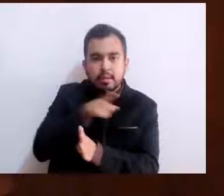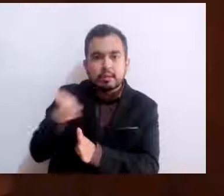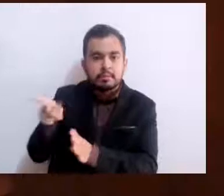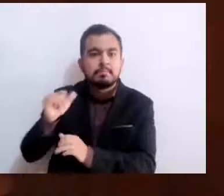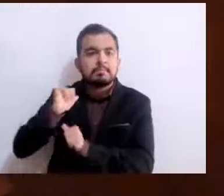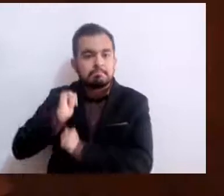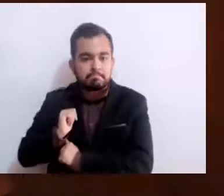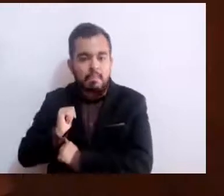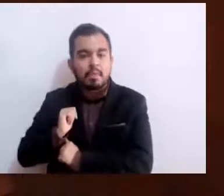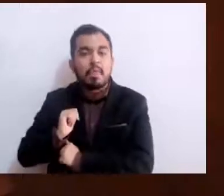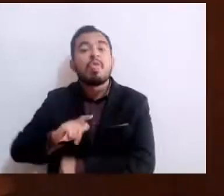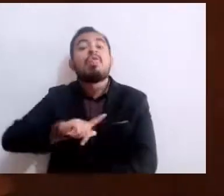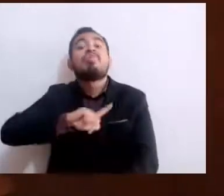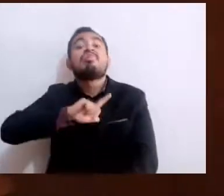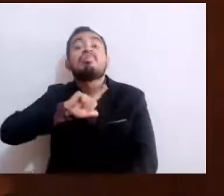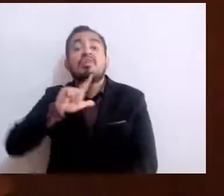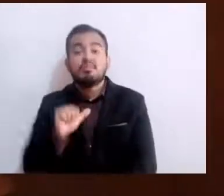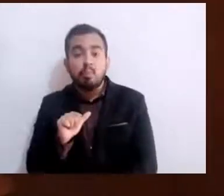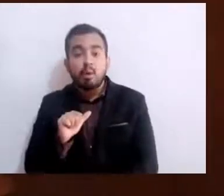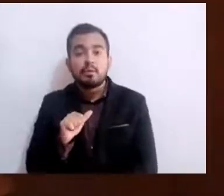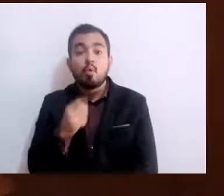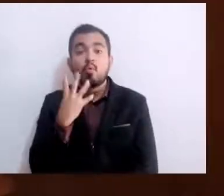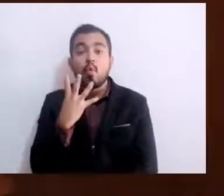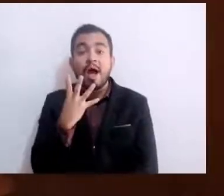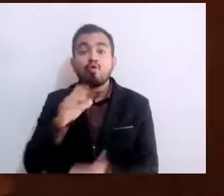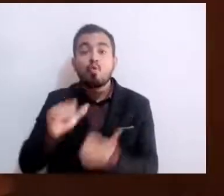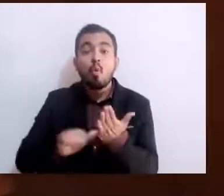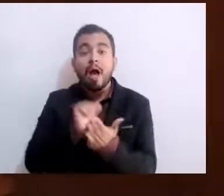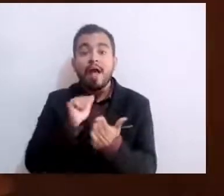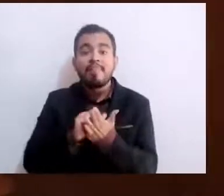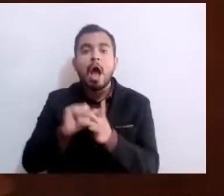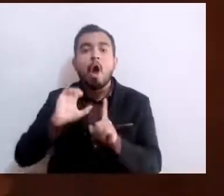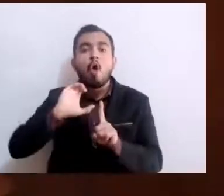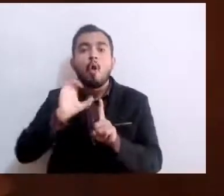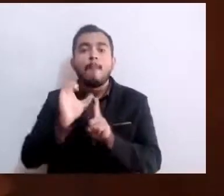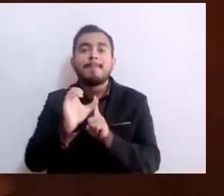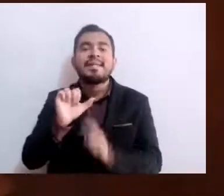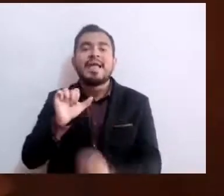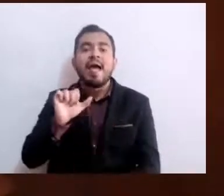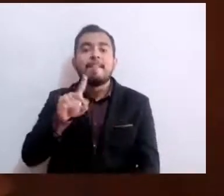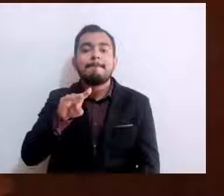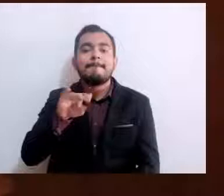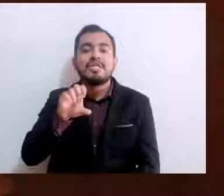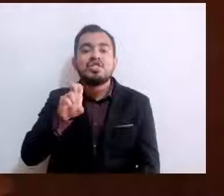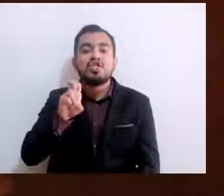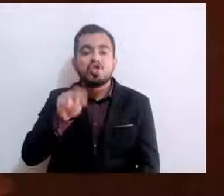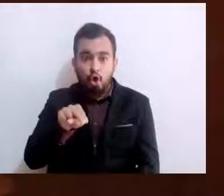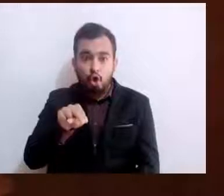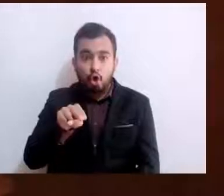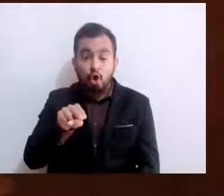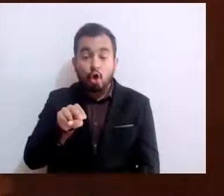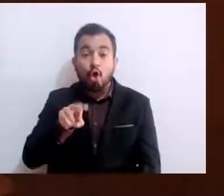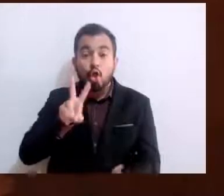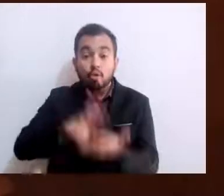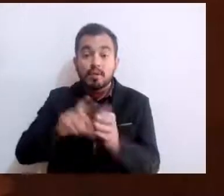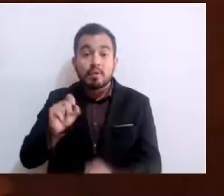aprobaron clasificar 4 actas del Comité de Admisión al programa del año 2021,